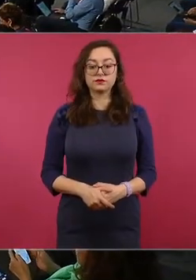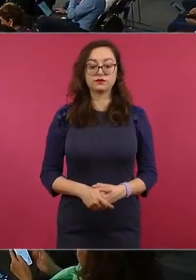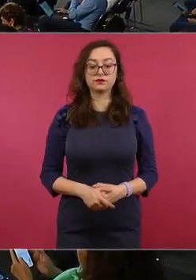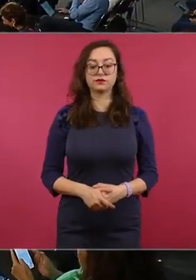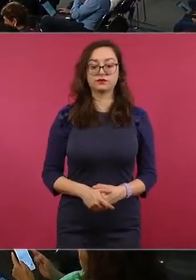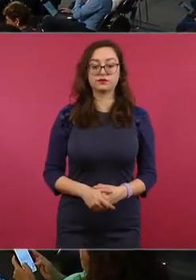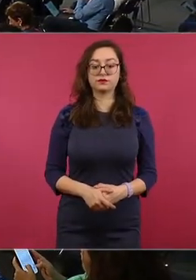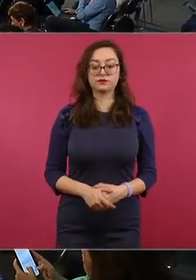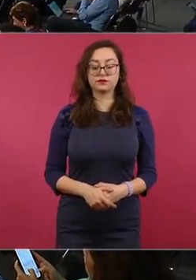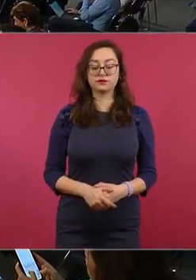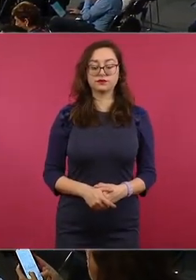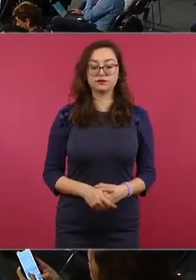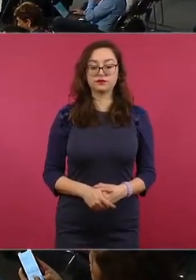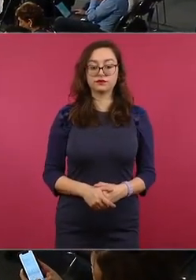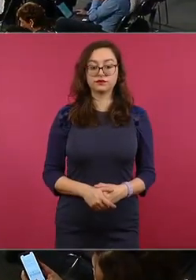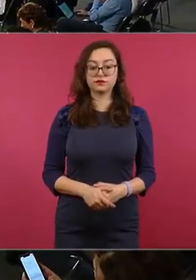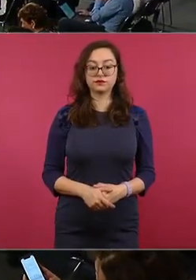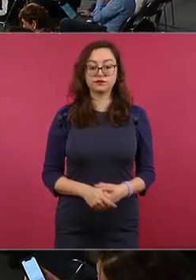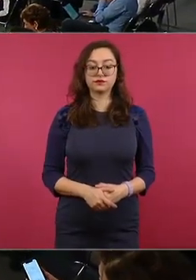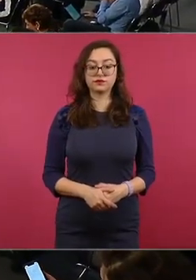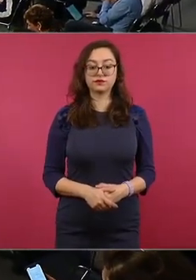Mencionaron 2 denuncias.